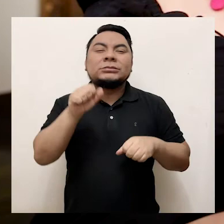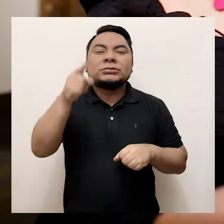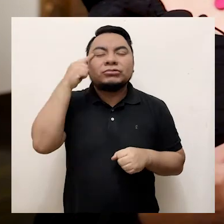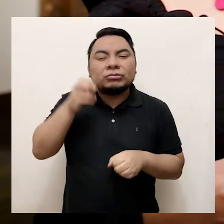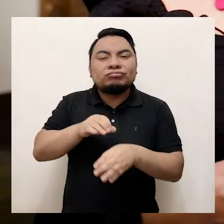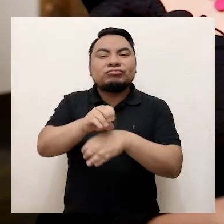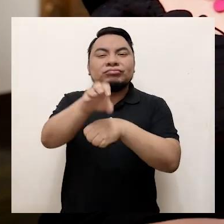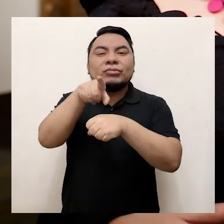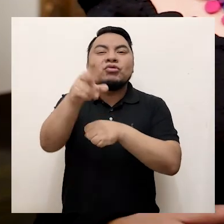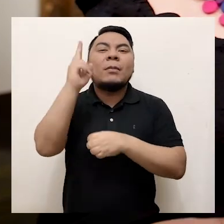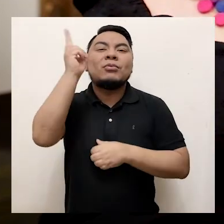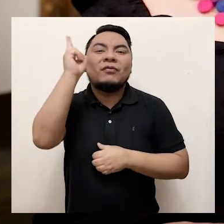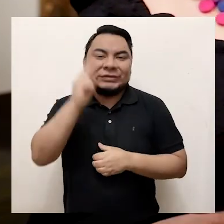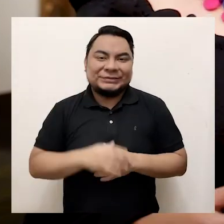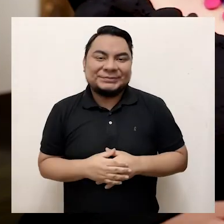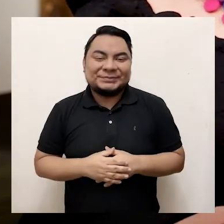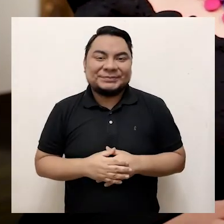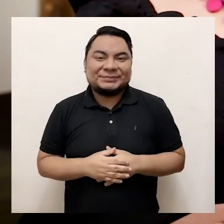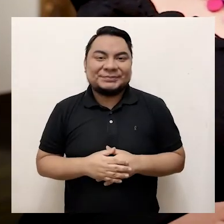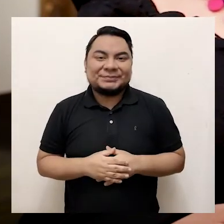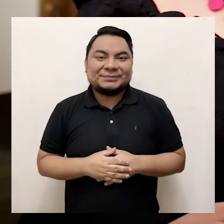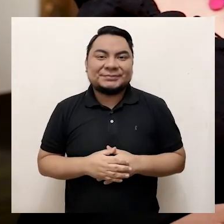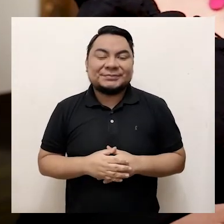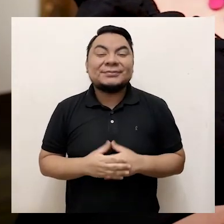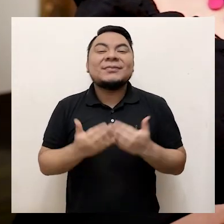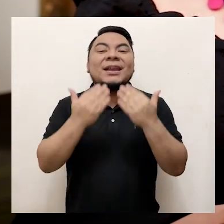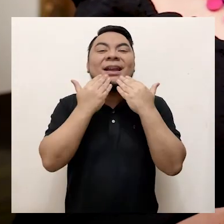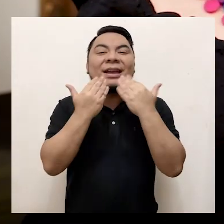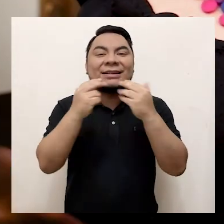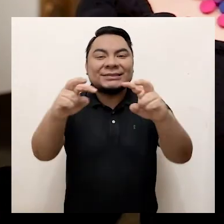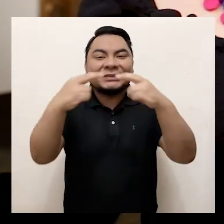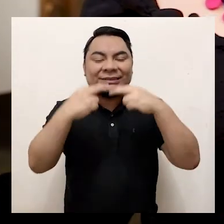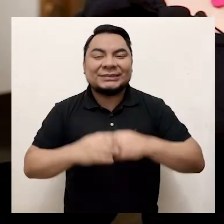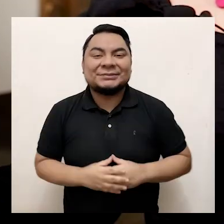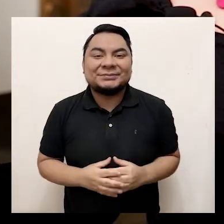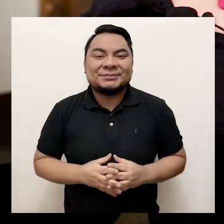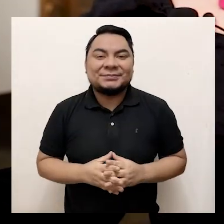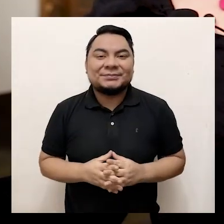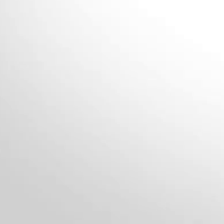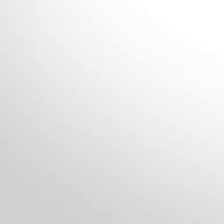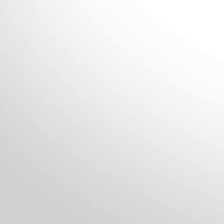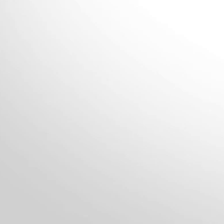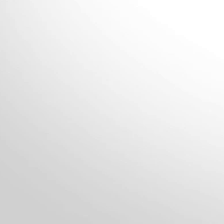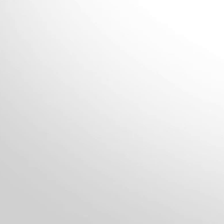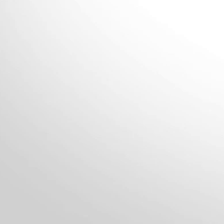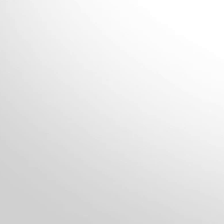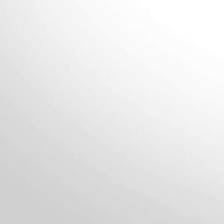desarrollar con la orientación de tu profesor o profesora. Gracias por acompañarnos.